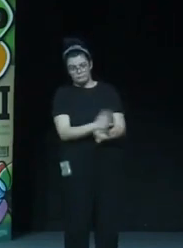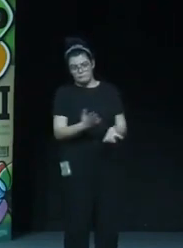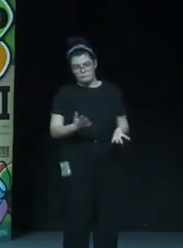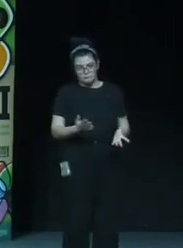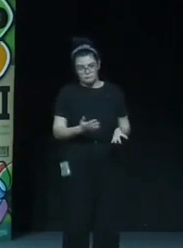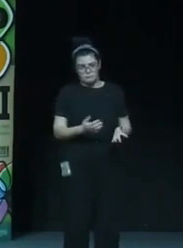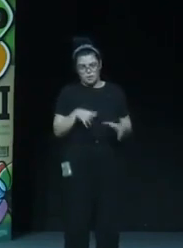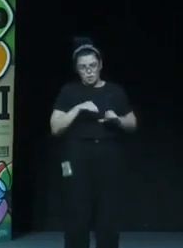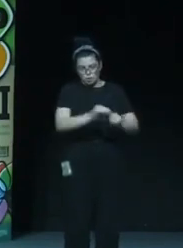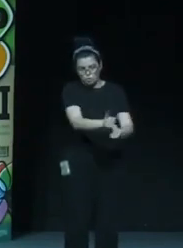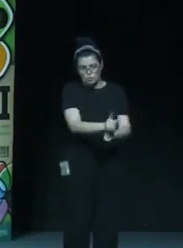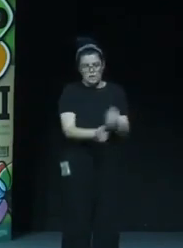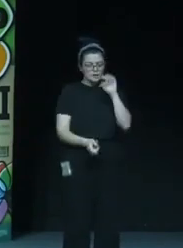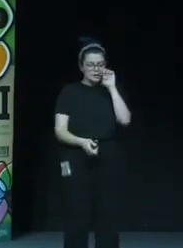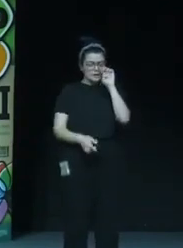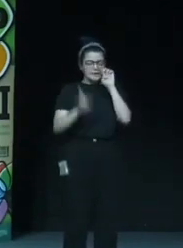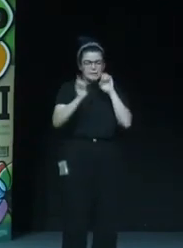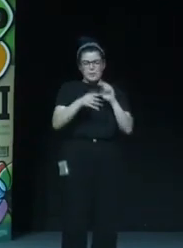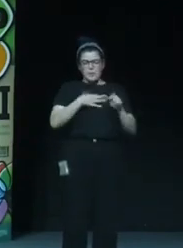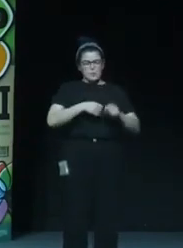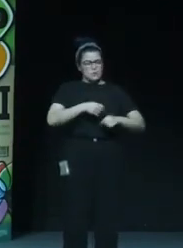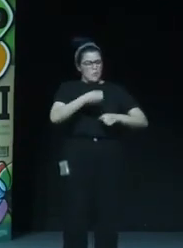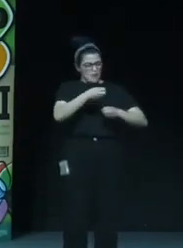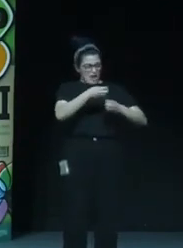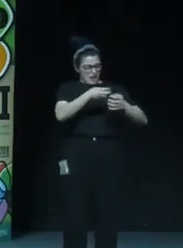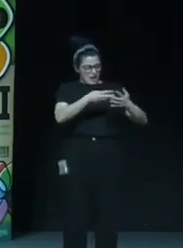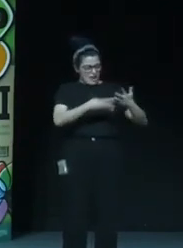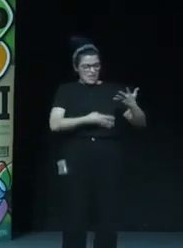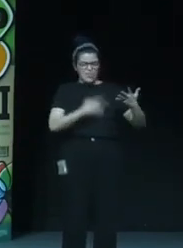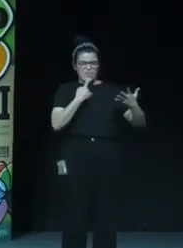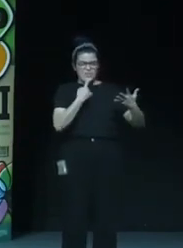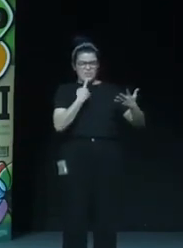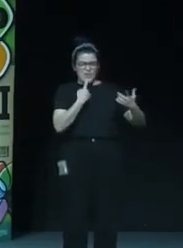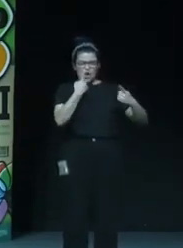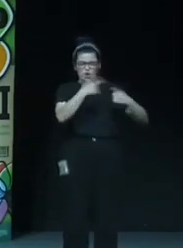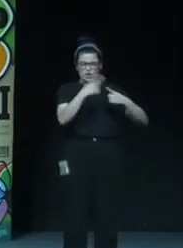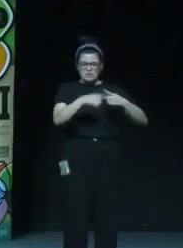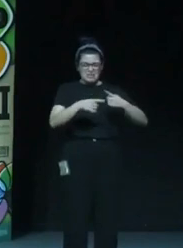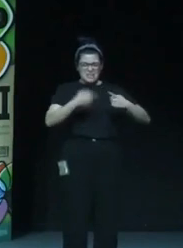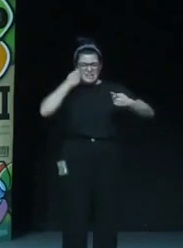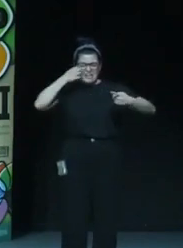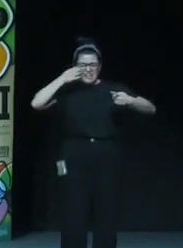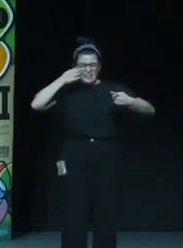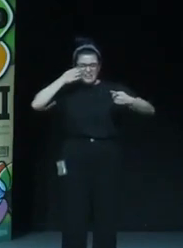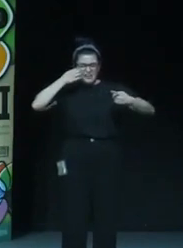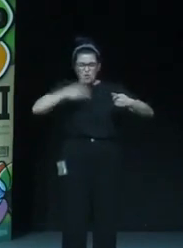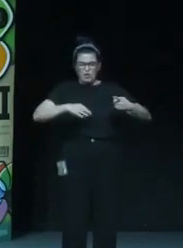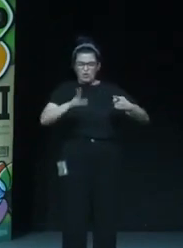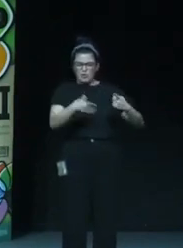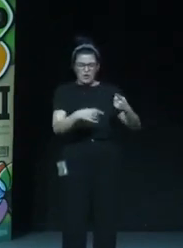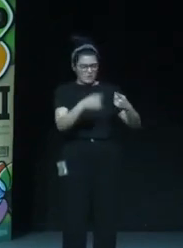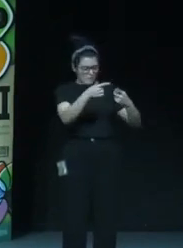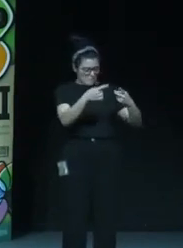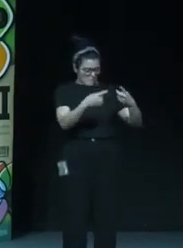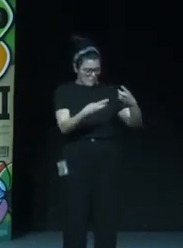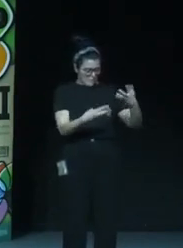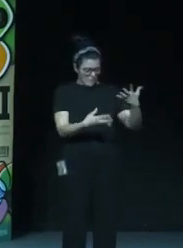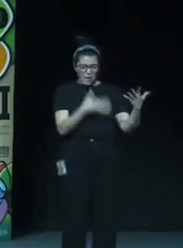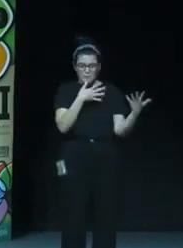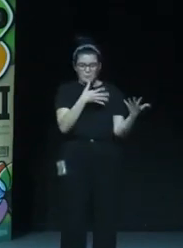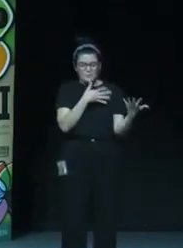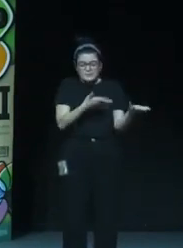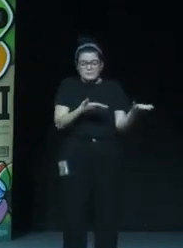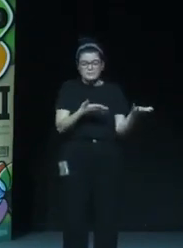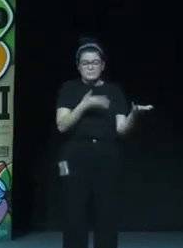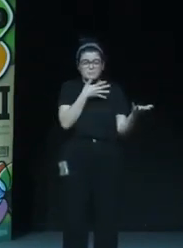de... pues de cosas sin sentido que hace el ser humano, ¿no? Y todo